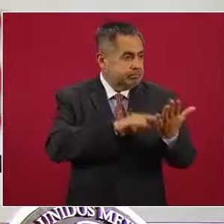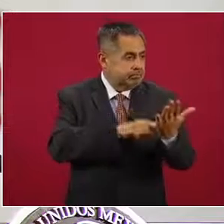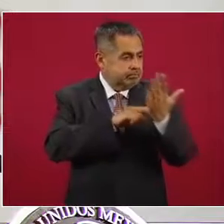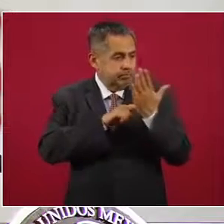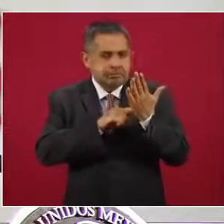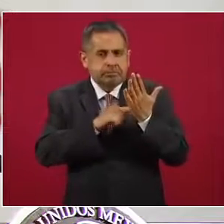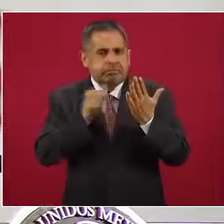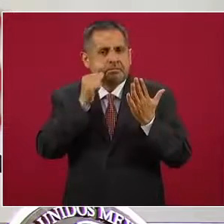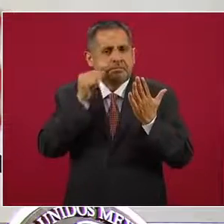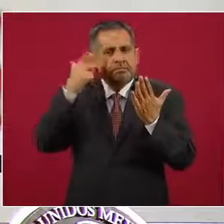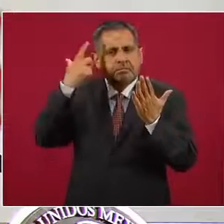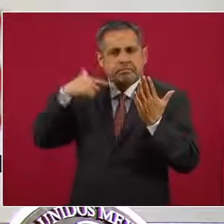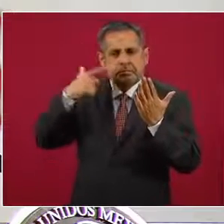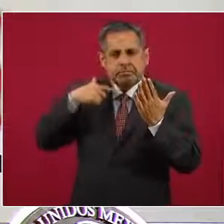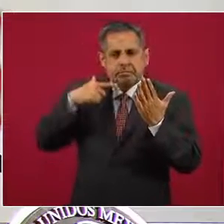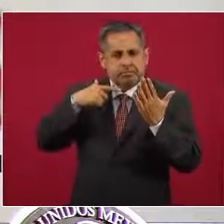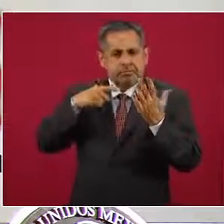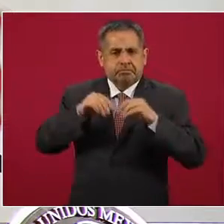anoche,